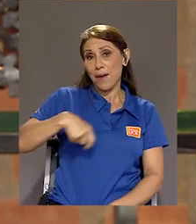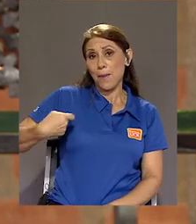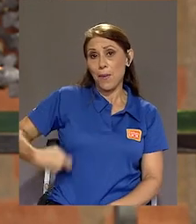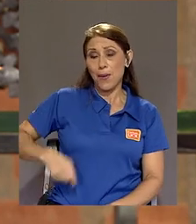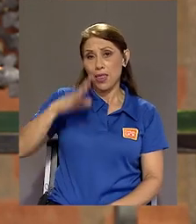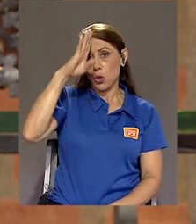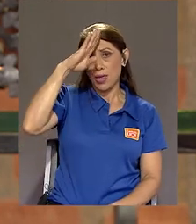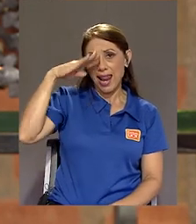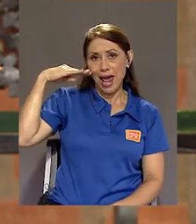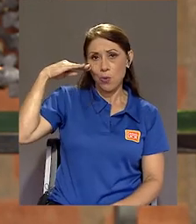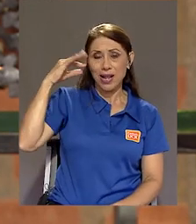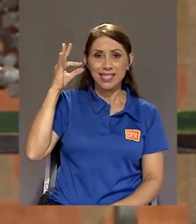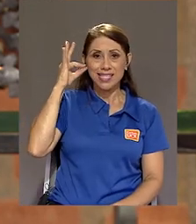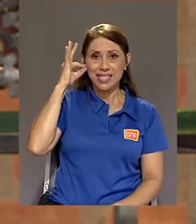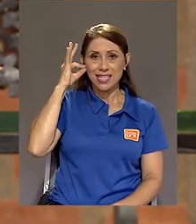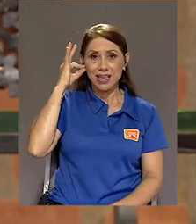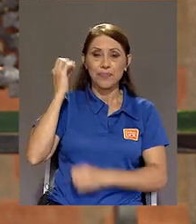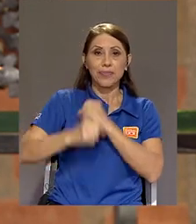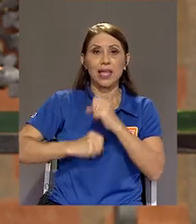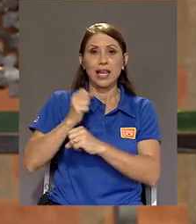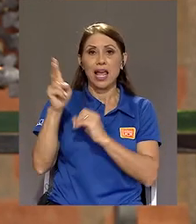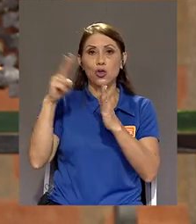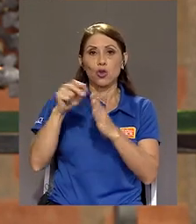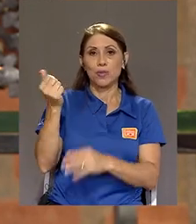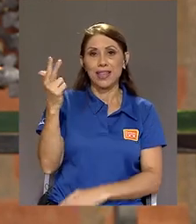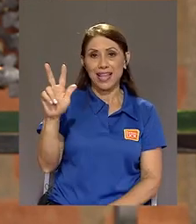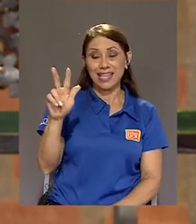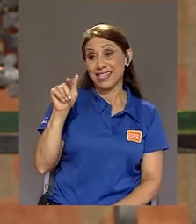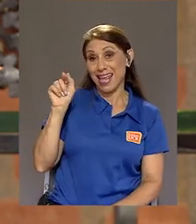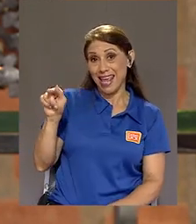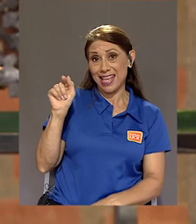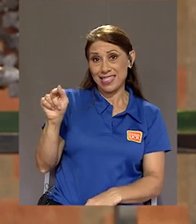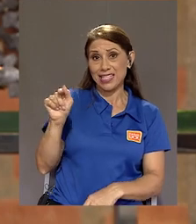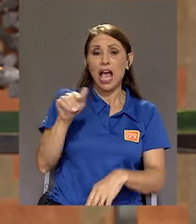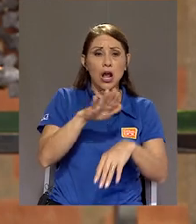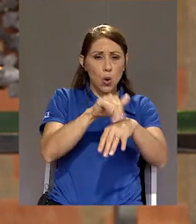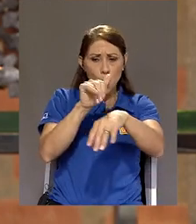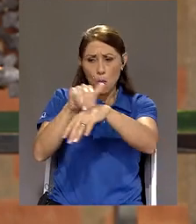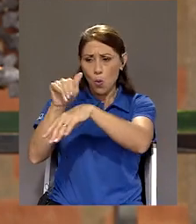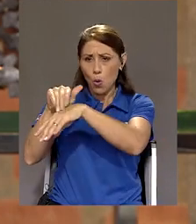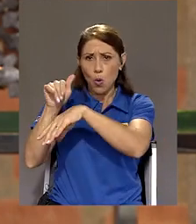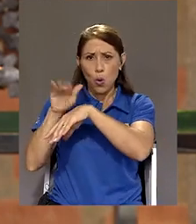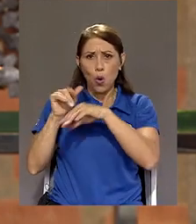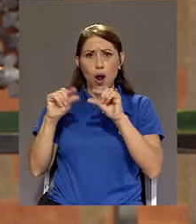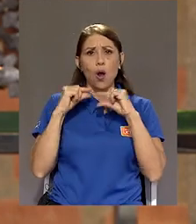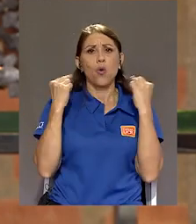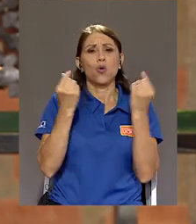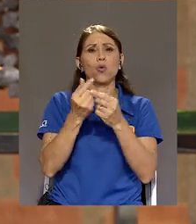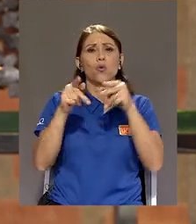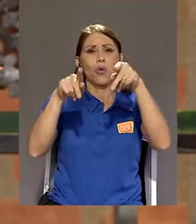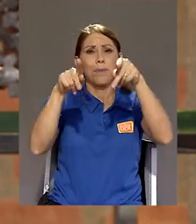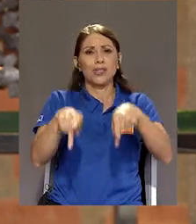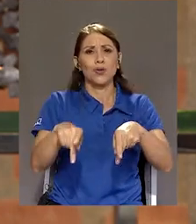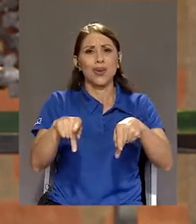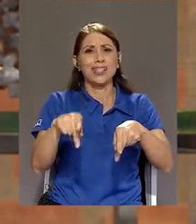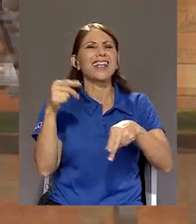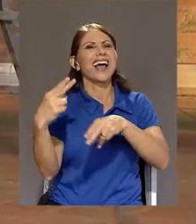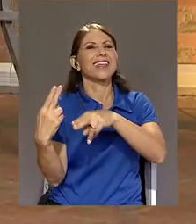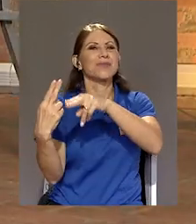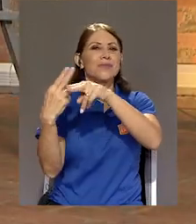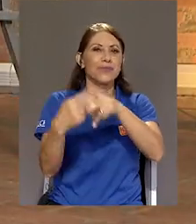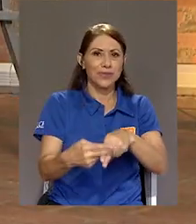Chinchilla, en el año 2013 convocó un grupo de personas, ahí sí se le dio el nombre de eso, de Junta de